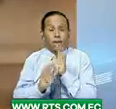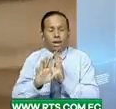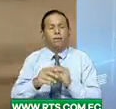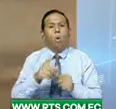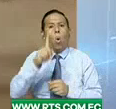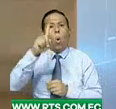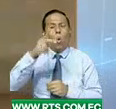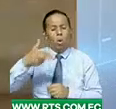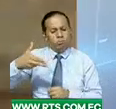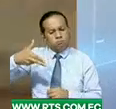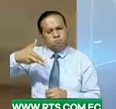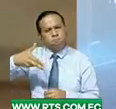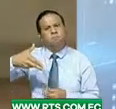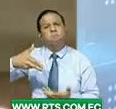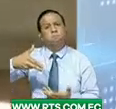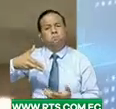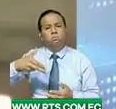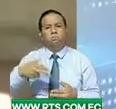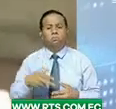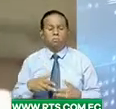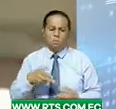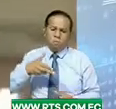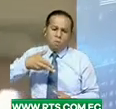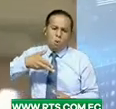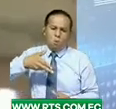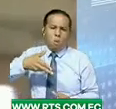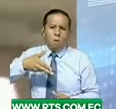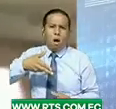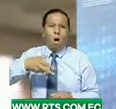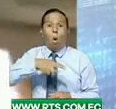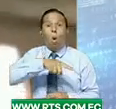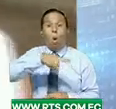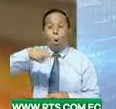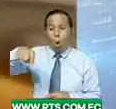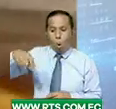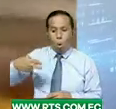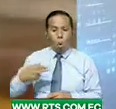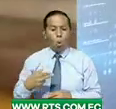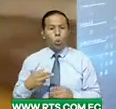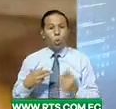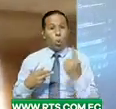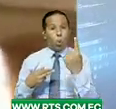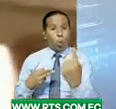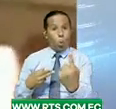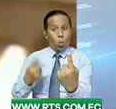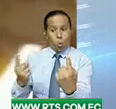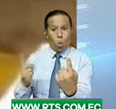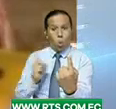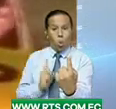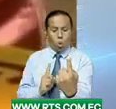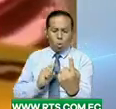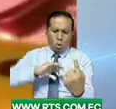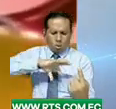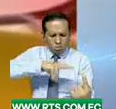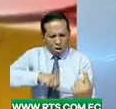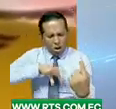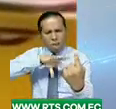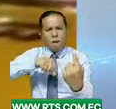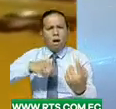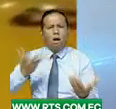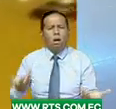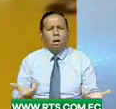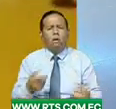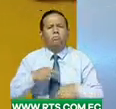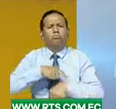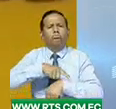de ellos apuntó directamente hacia el parabrisas mientras el segundo sustrajo sus pertenencias por la ventana del acompañante. El